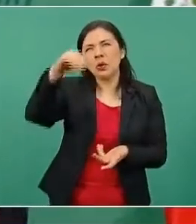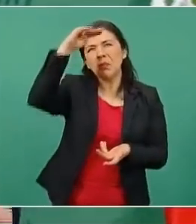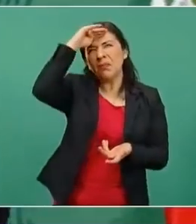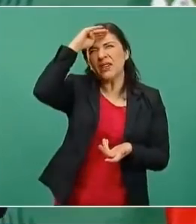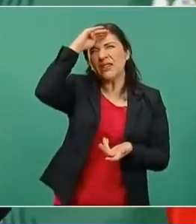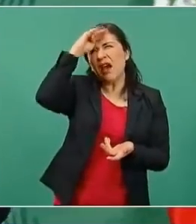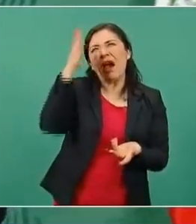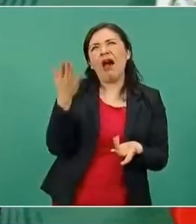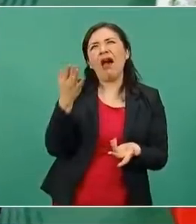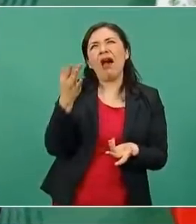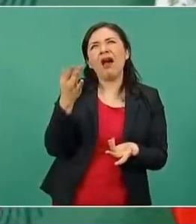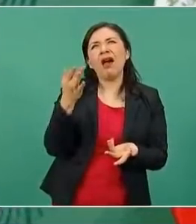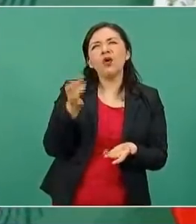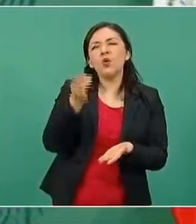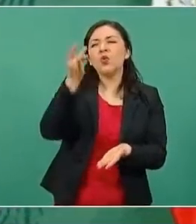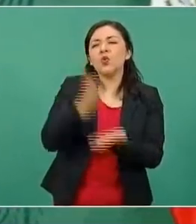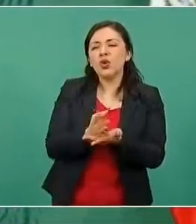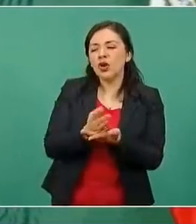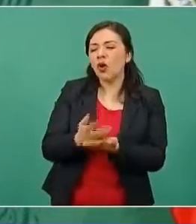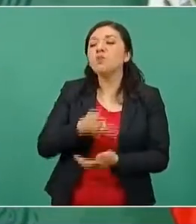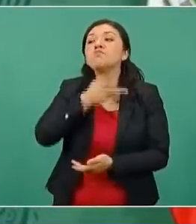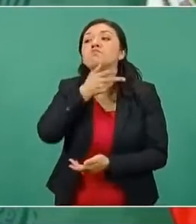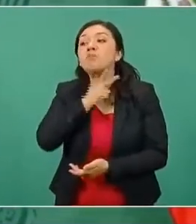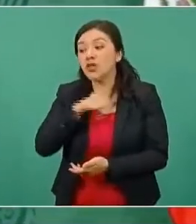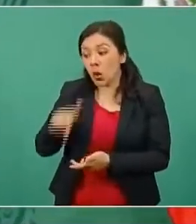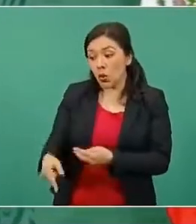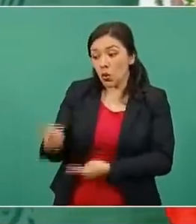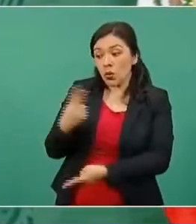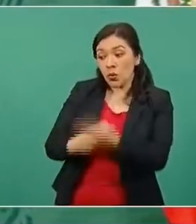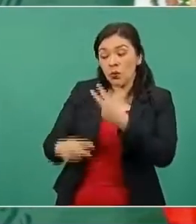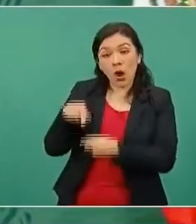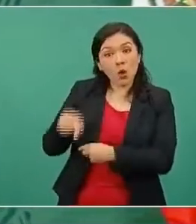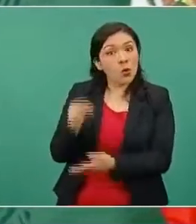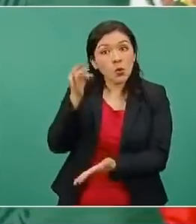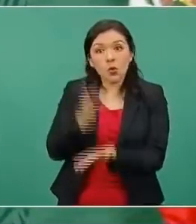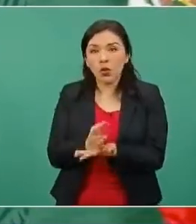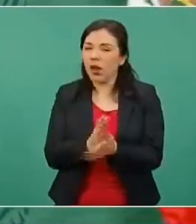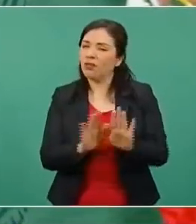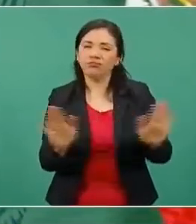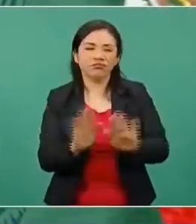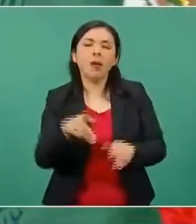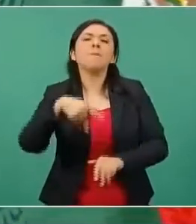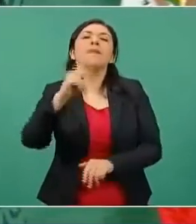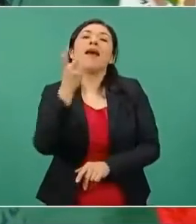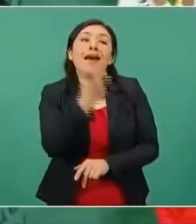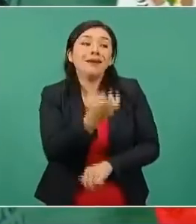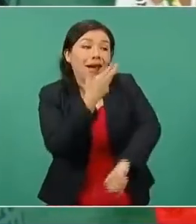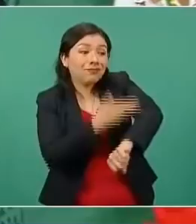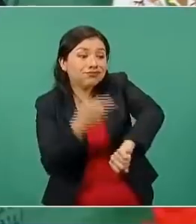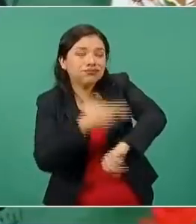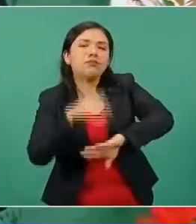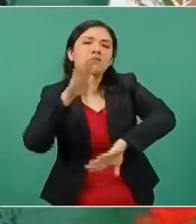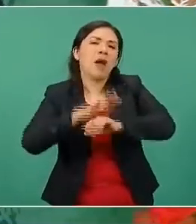apostar solo a los combustibles fósiles, pero va a llevar tiempo. Entonces, las proyecciones que hacen